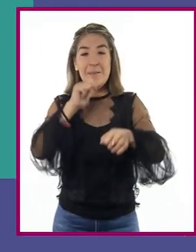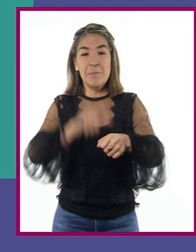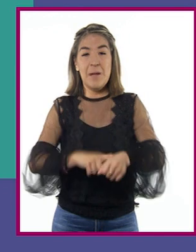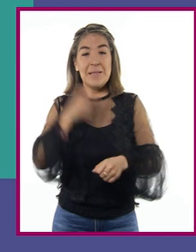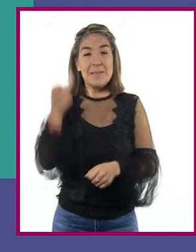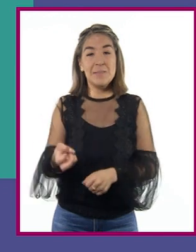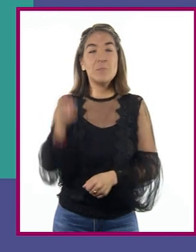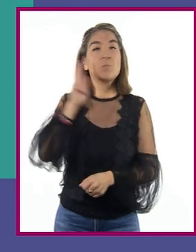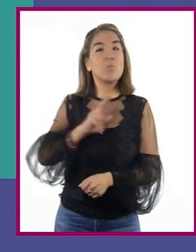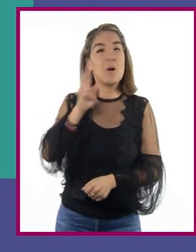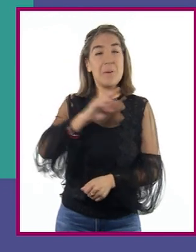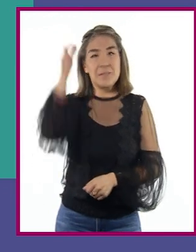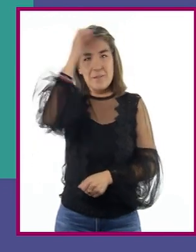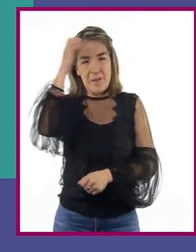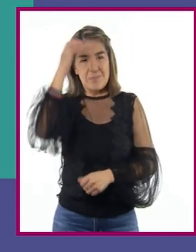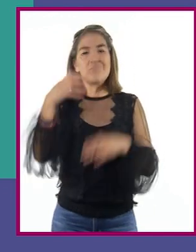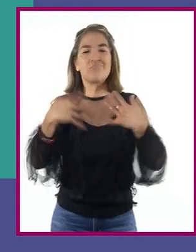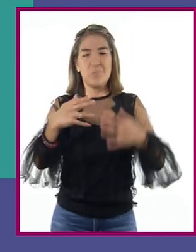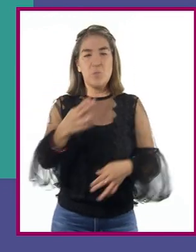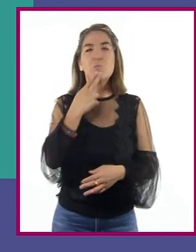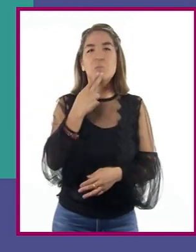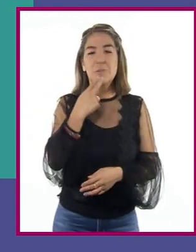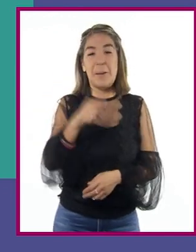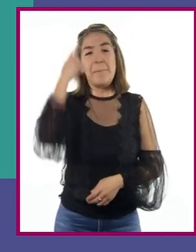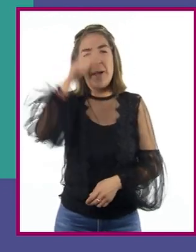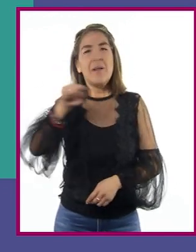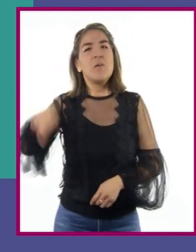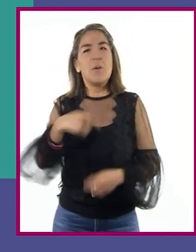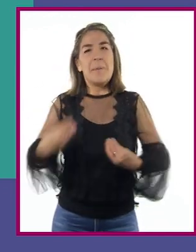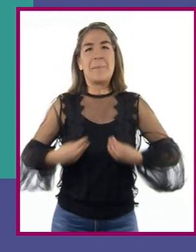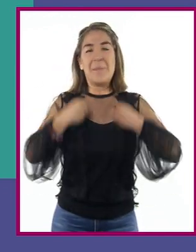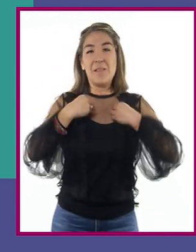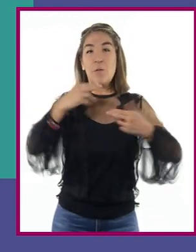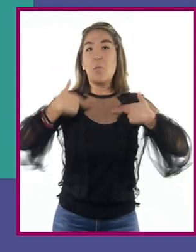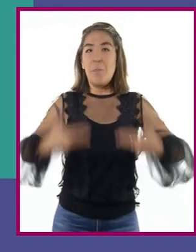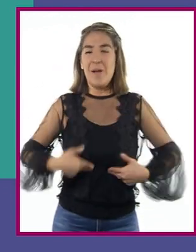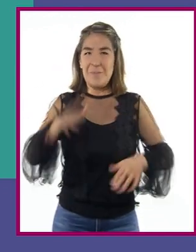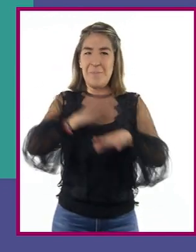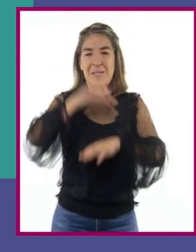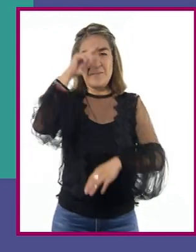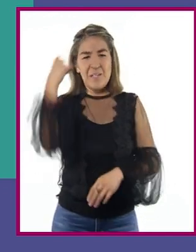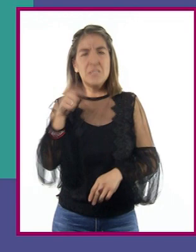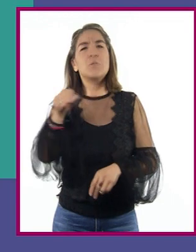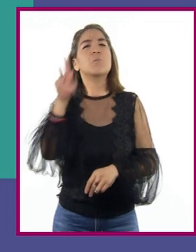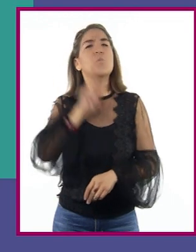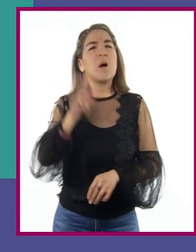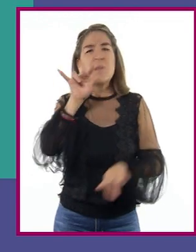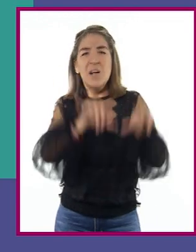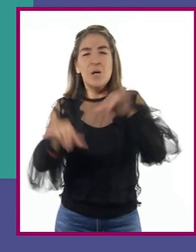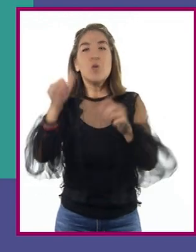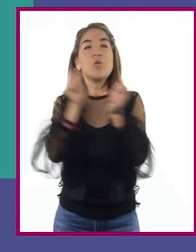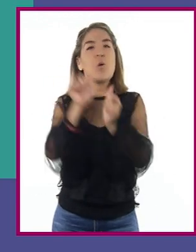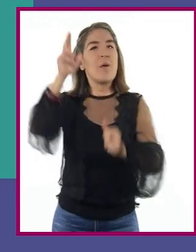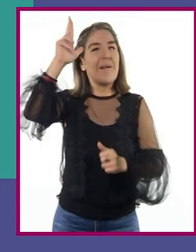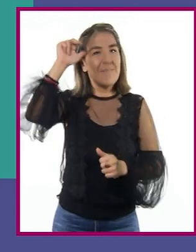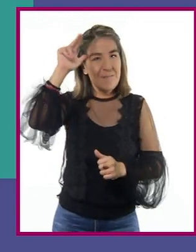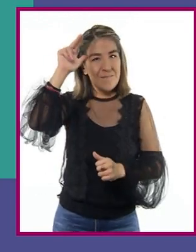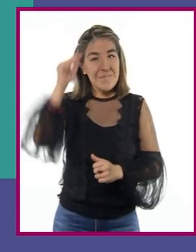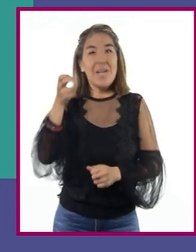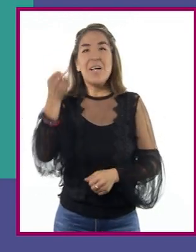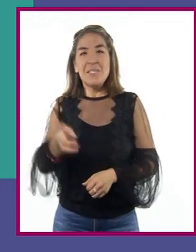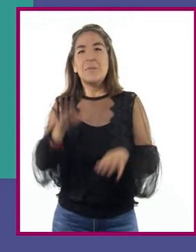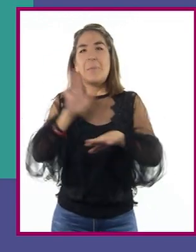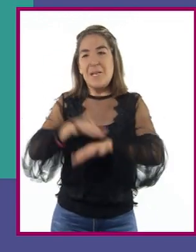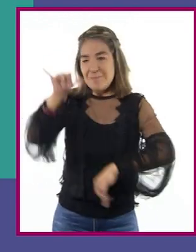ha sido útil, facilitando la vida del ser humano. Se hacen pruebas en conejos porque se pueden adquirir muchos